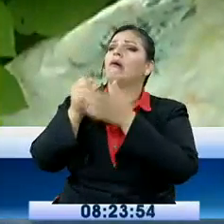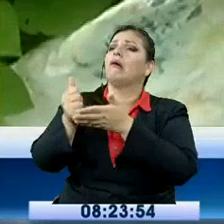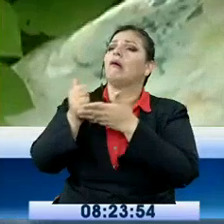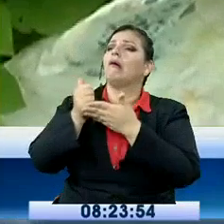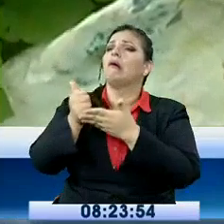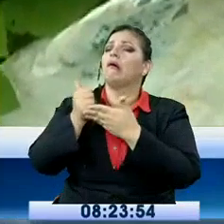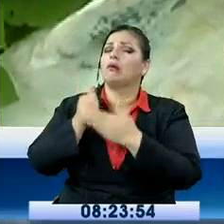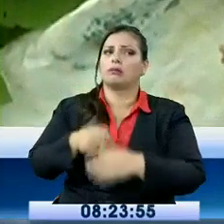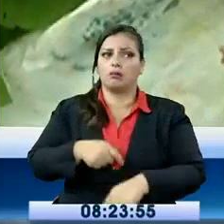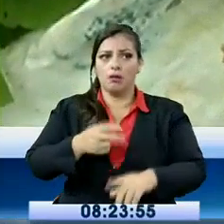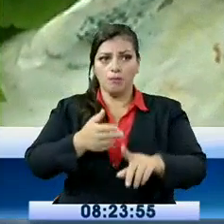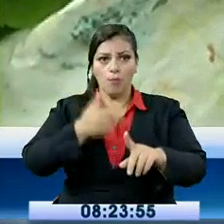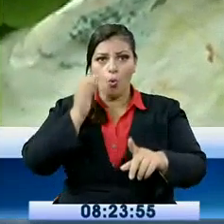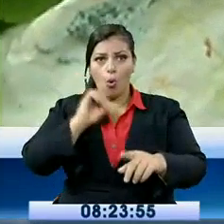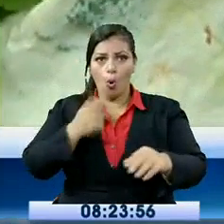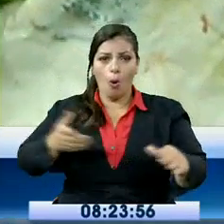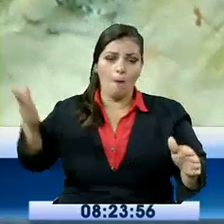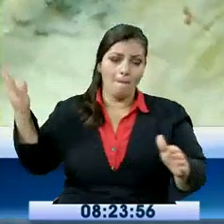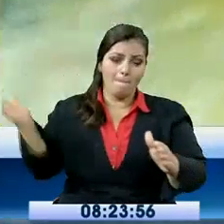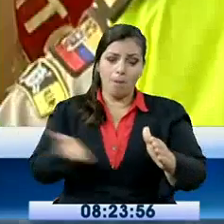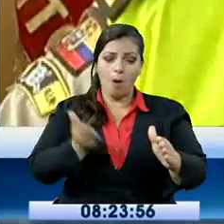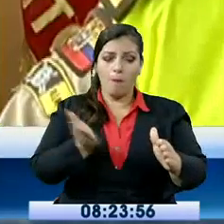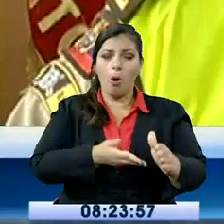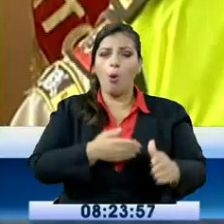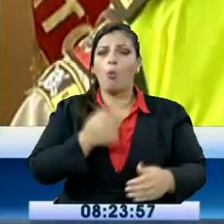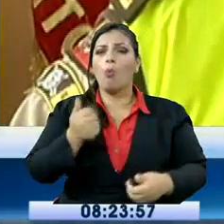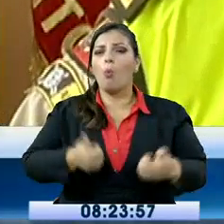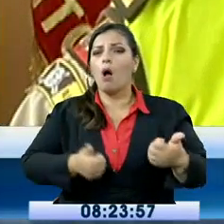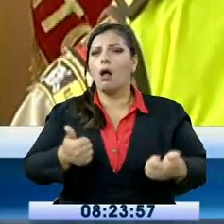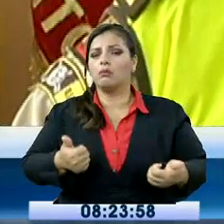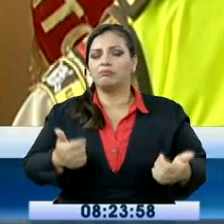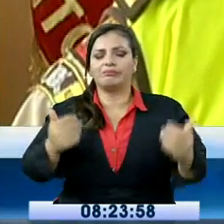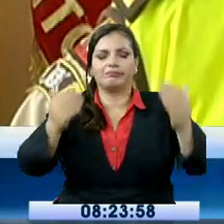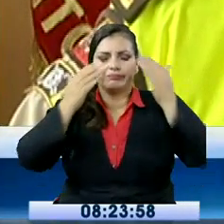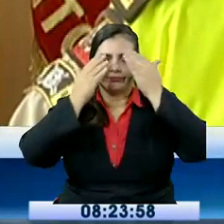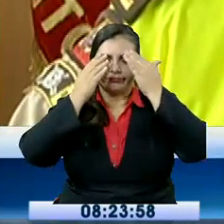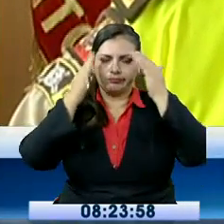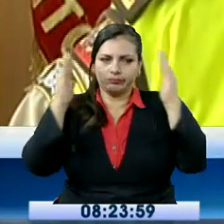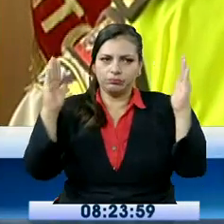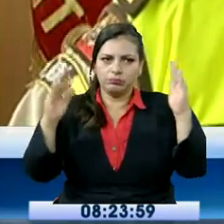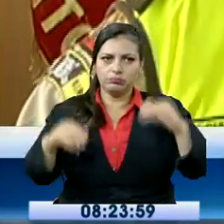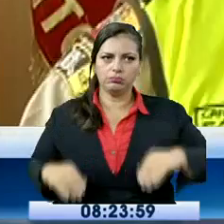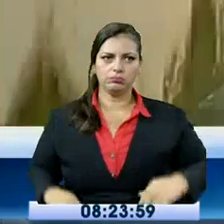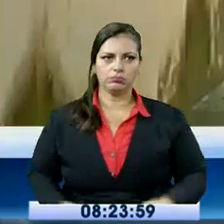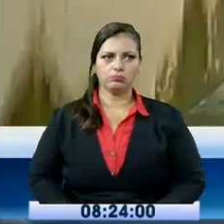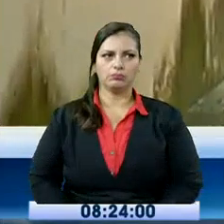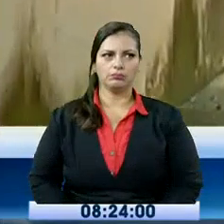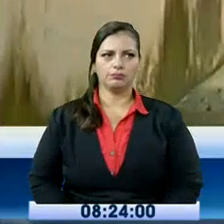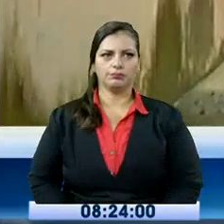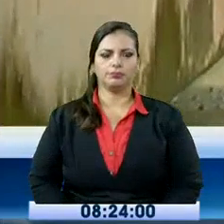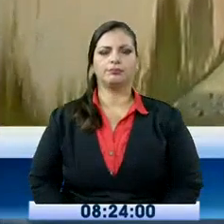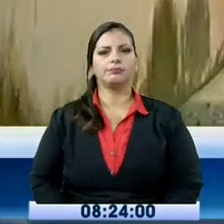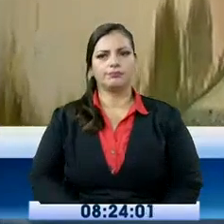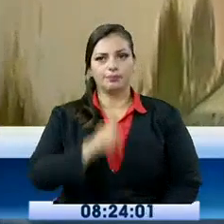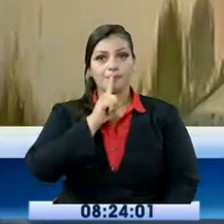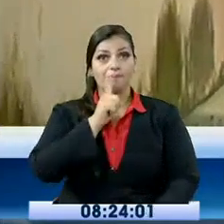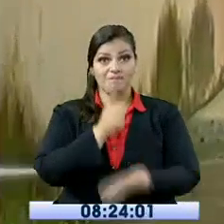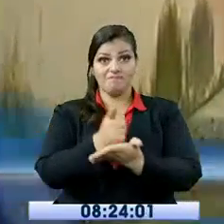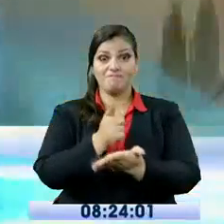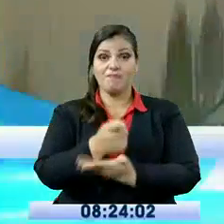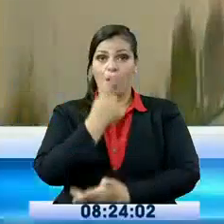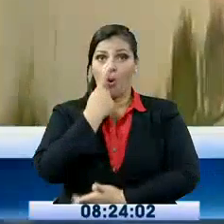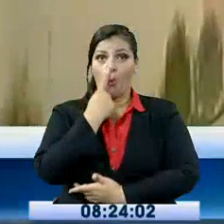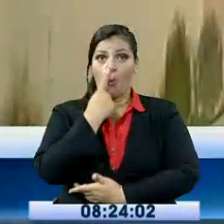macheteado, pero el hombre pedía auxilio. Momento de llegar a nuestras unidades, se trató de un caballero